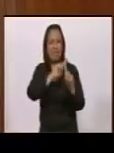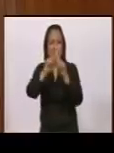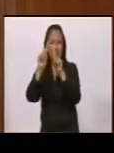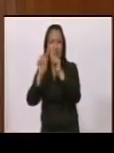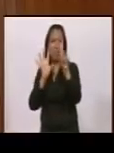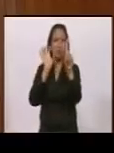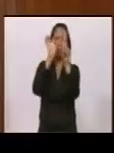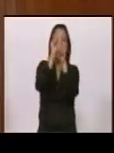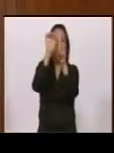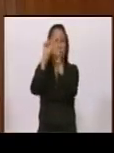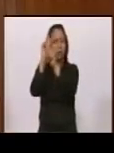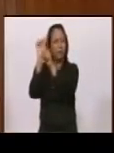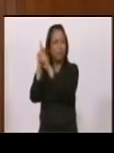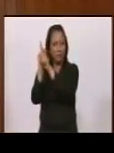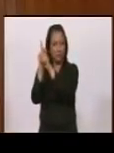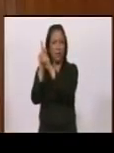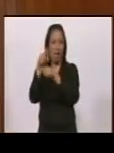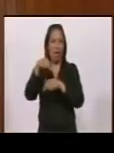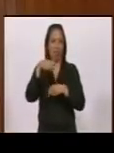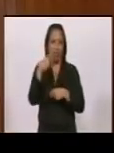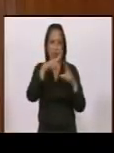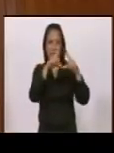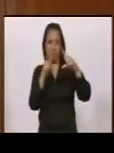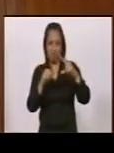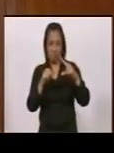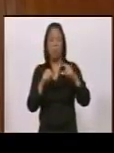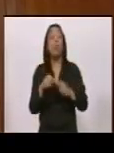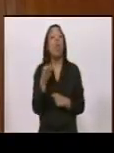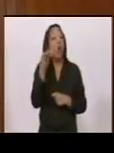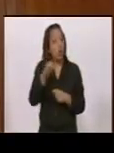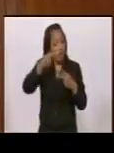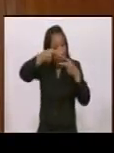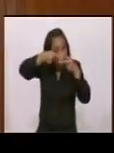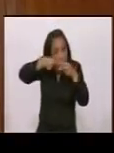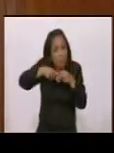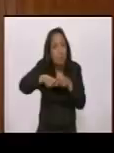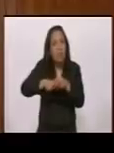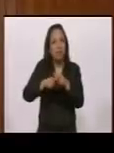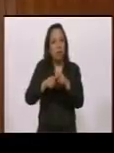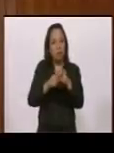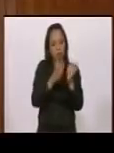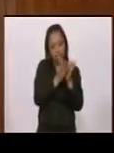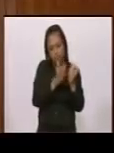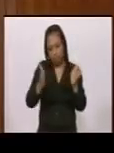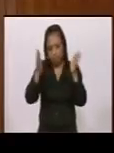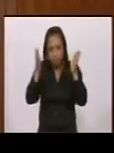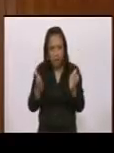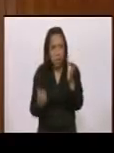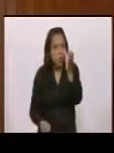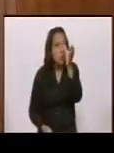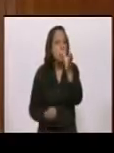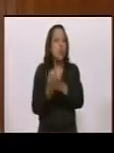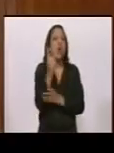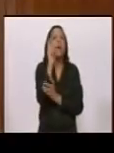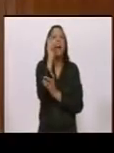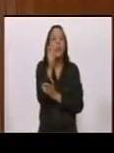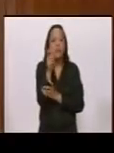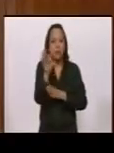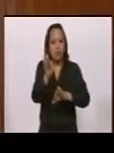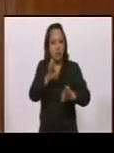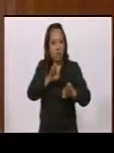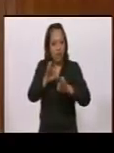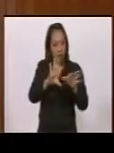que tiene nuestro país. Es momento de iniciar una nueva etapa, la del trabajo